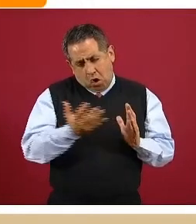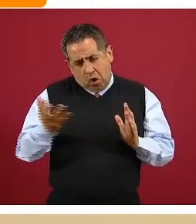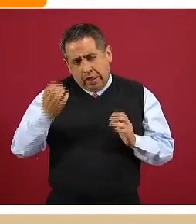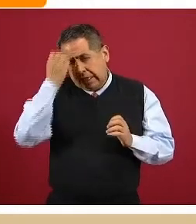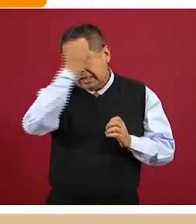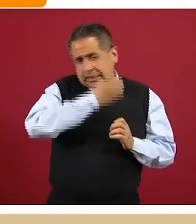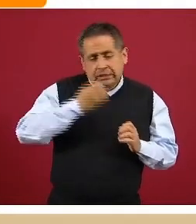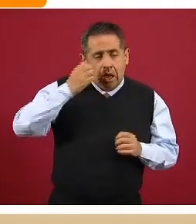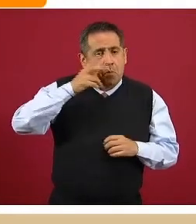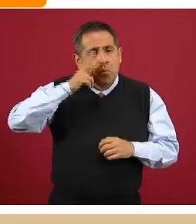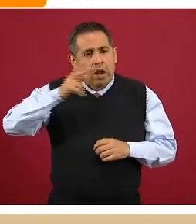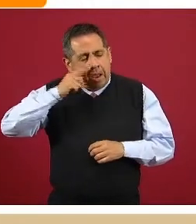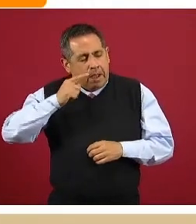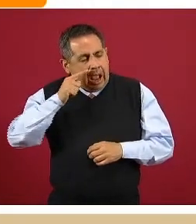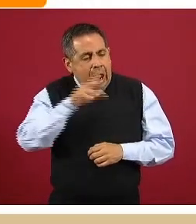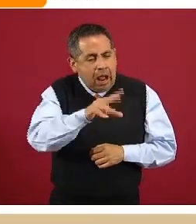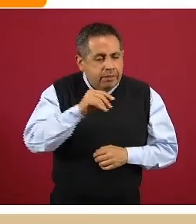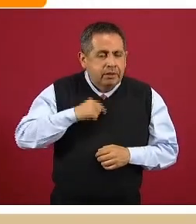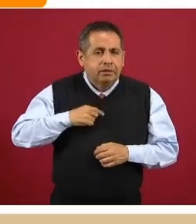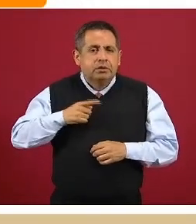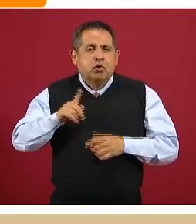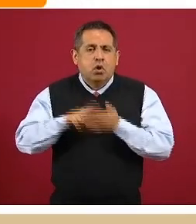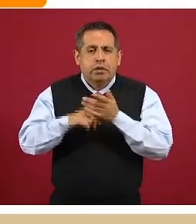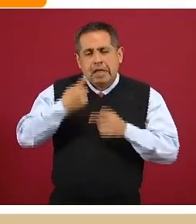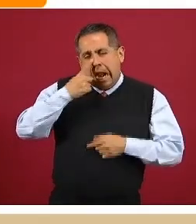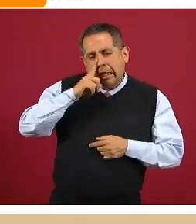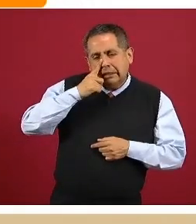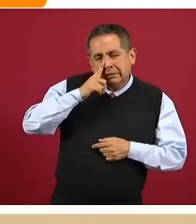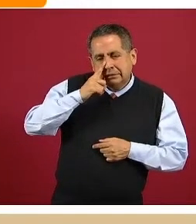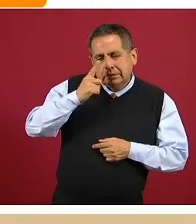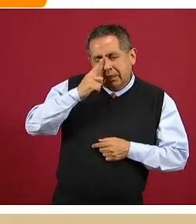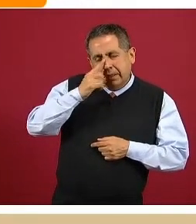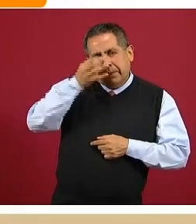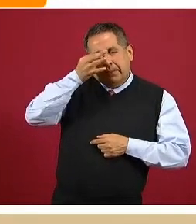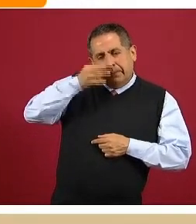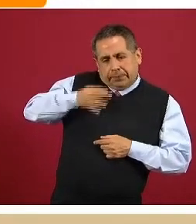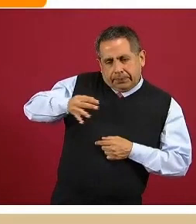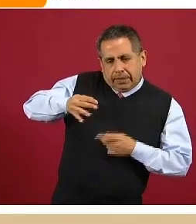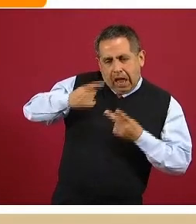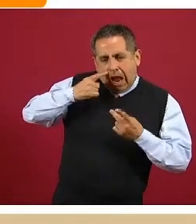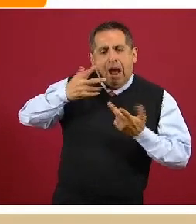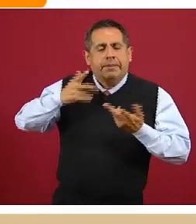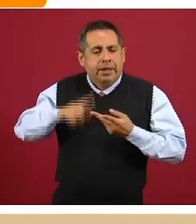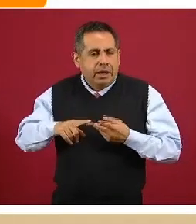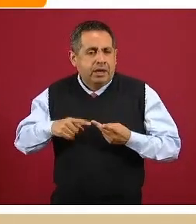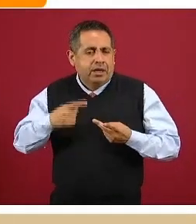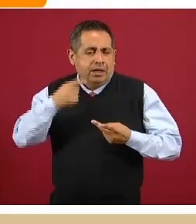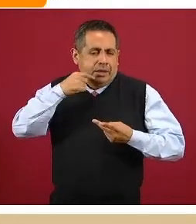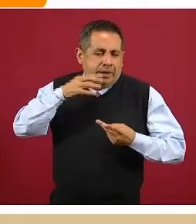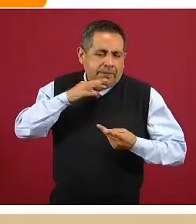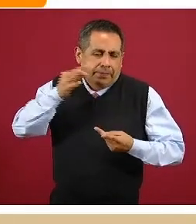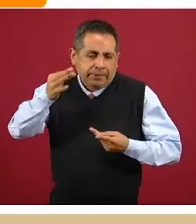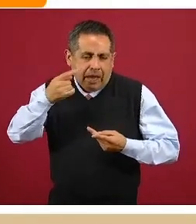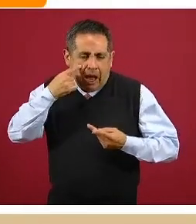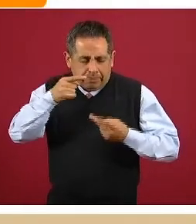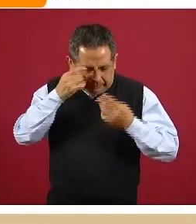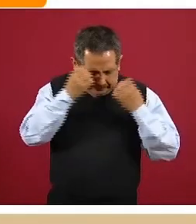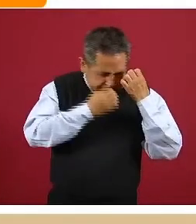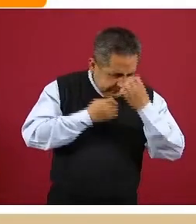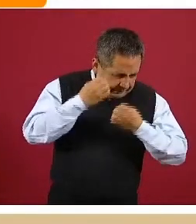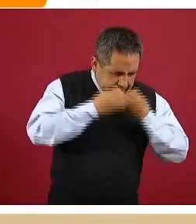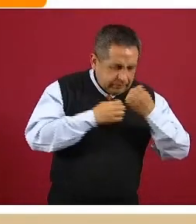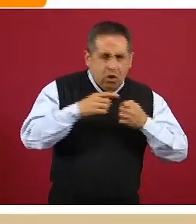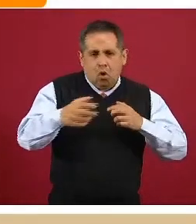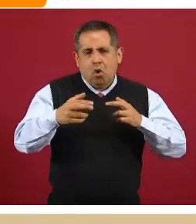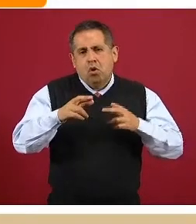muestra, un exudado nasofaringio o faringio, y que está yendo a un laboratorio de la Red Nacional de